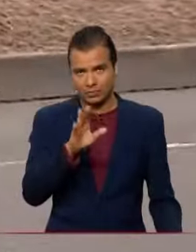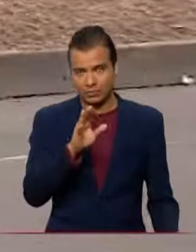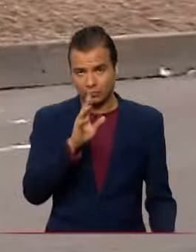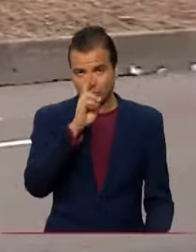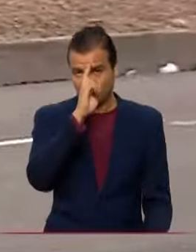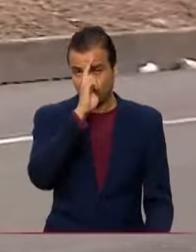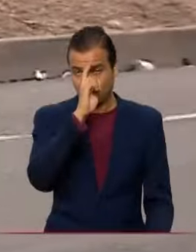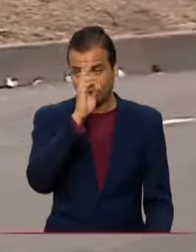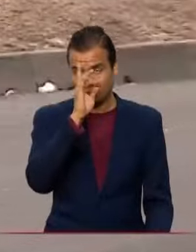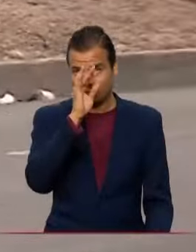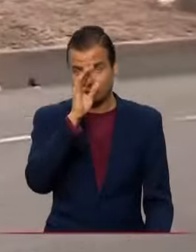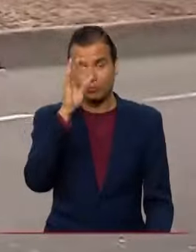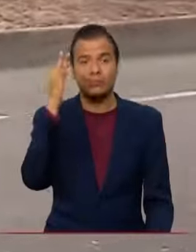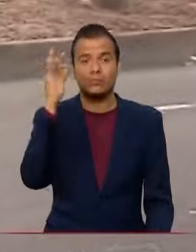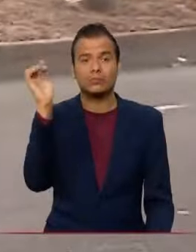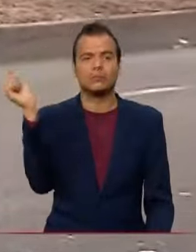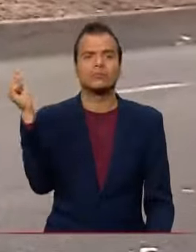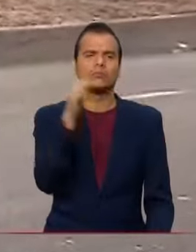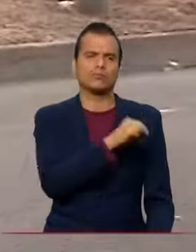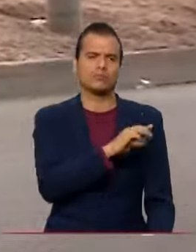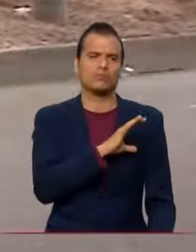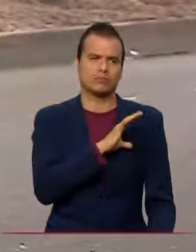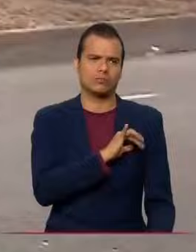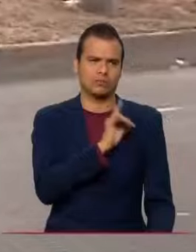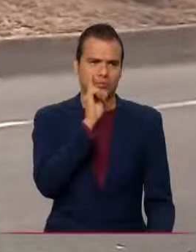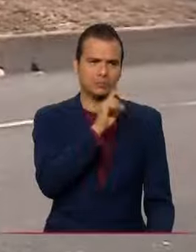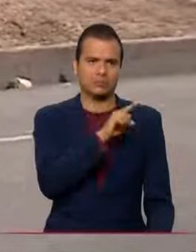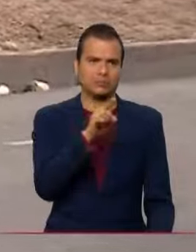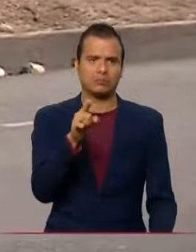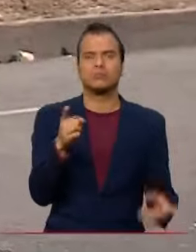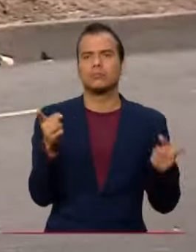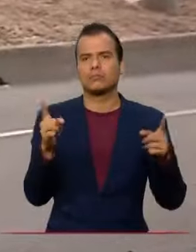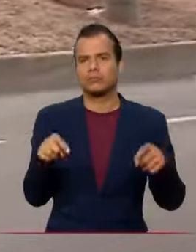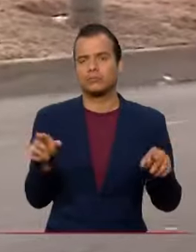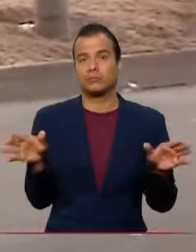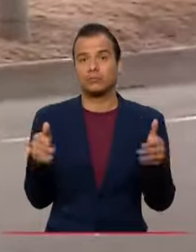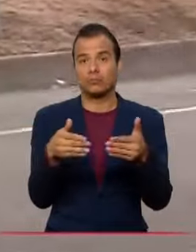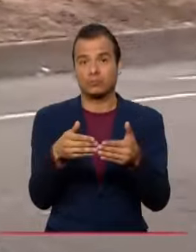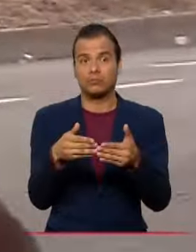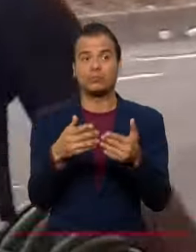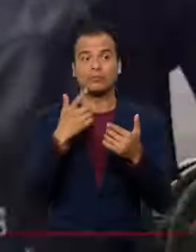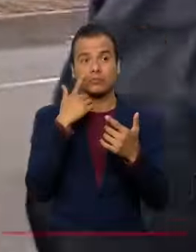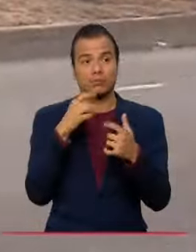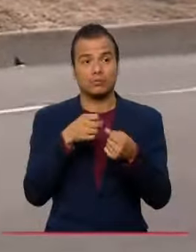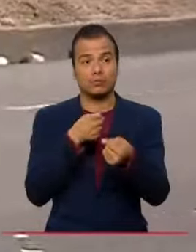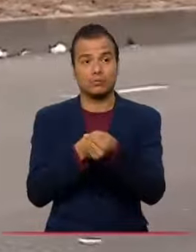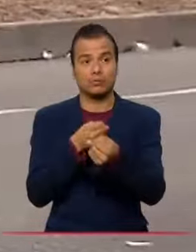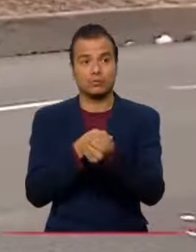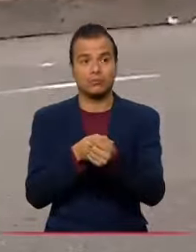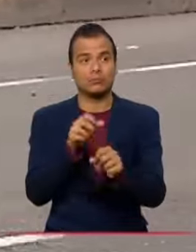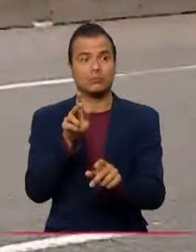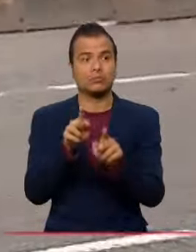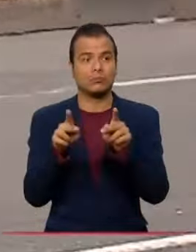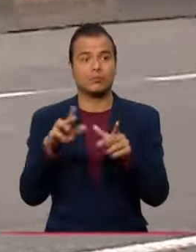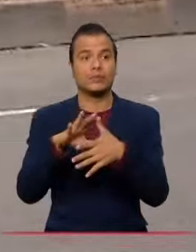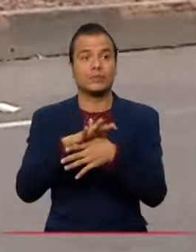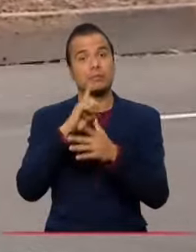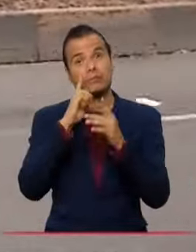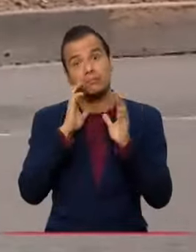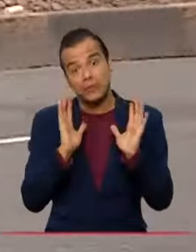norte, Palmira, Cali, pues también ya hay bloqueos al que parece se han sumado los taxistas, ¿no?